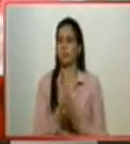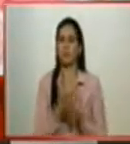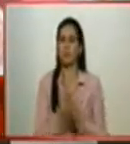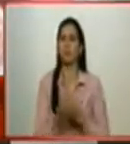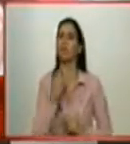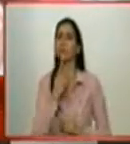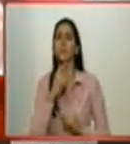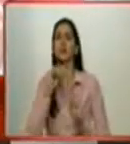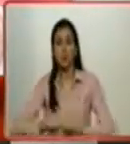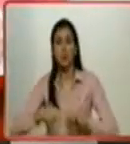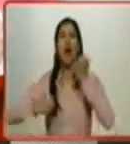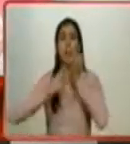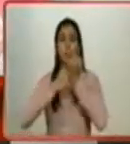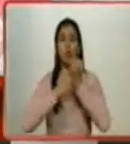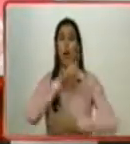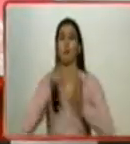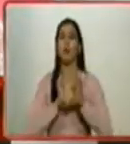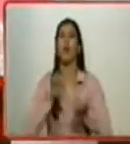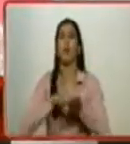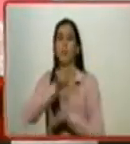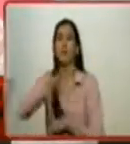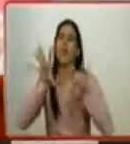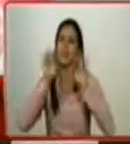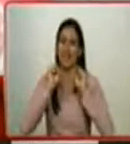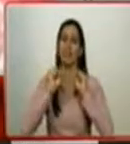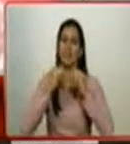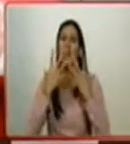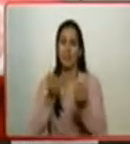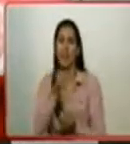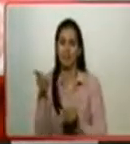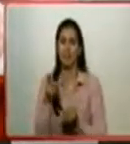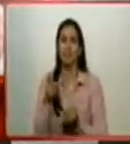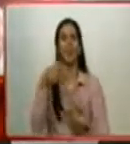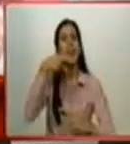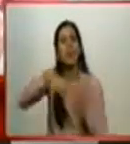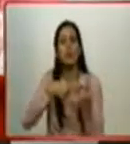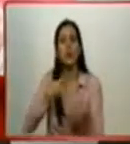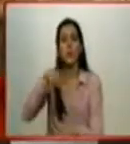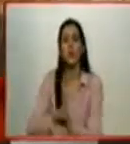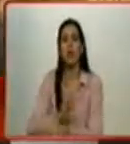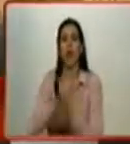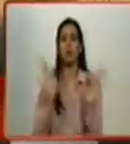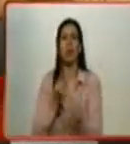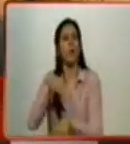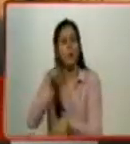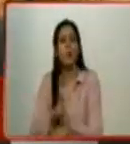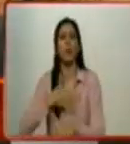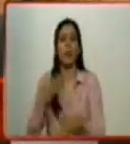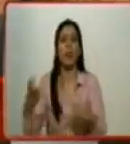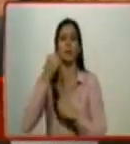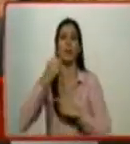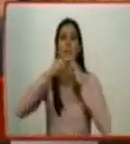ese apoyo contundente porque entienden y están claros que, bueno, que la revolución es el camino de la felicidad. Un solo objetivo,